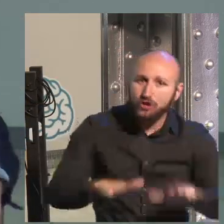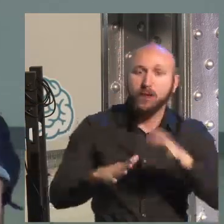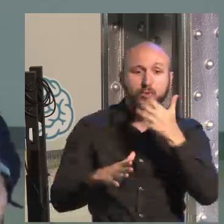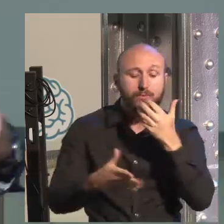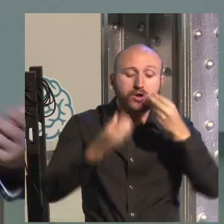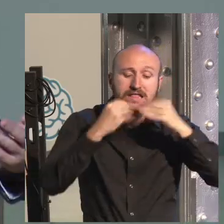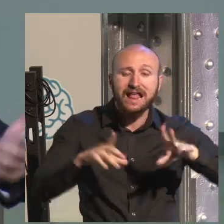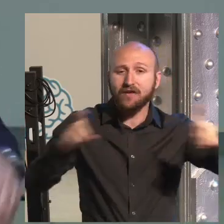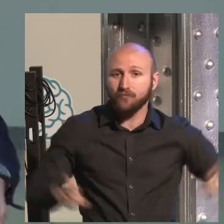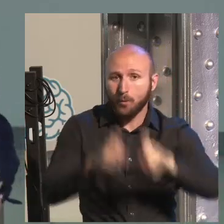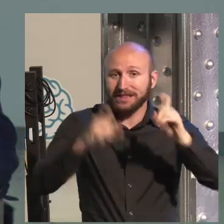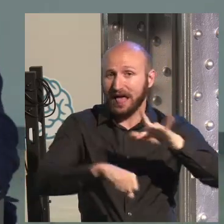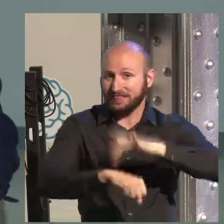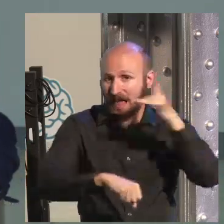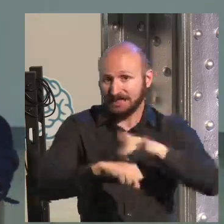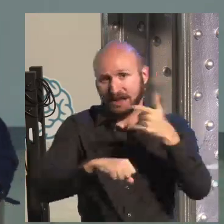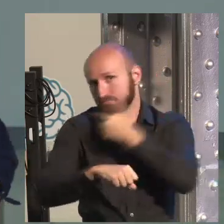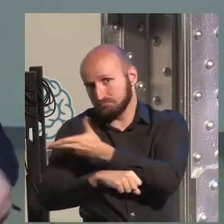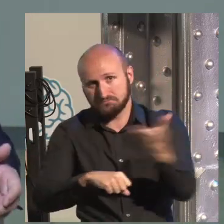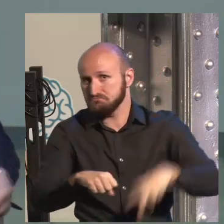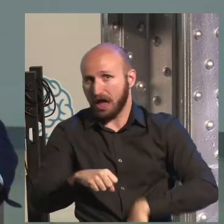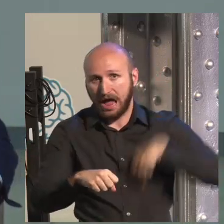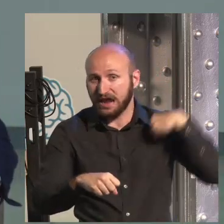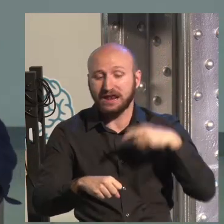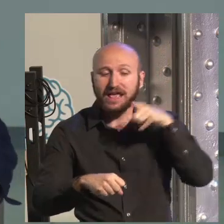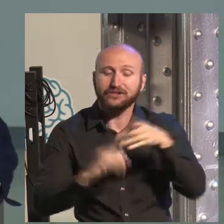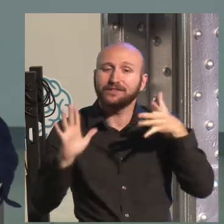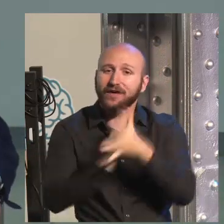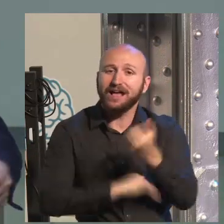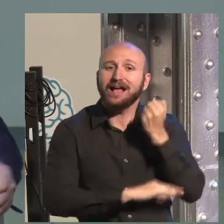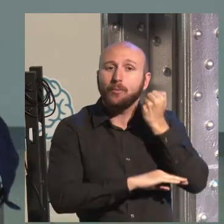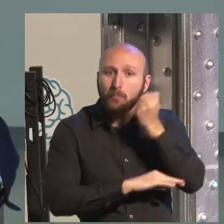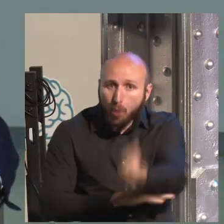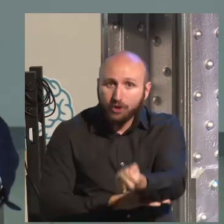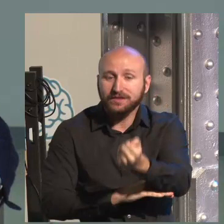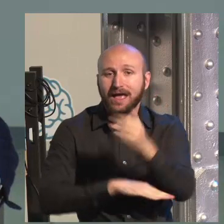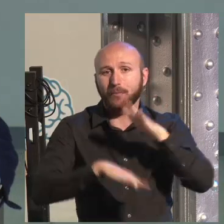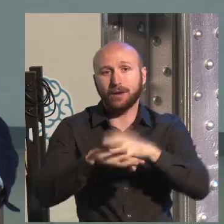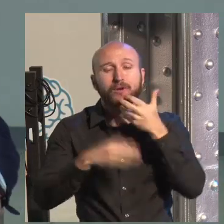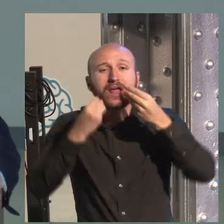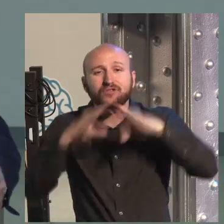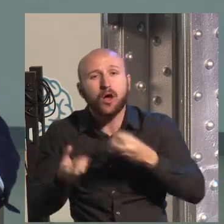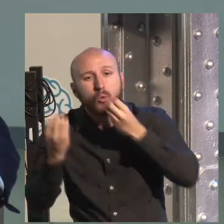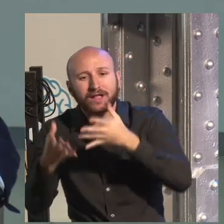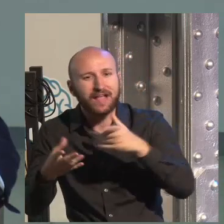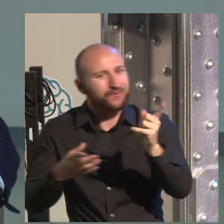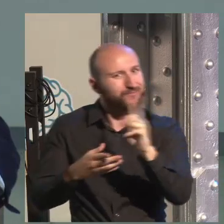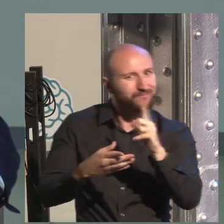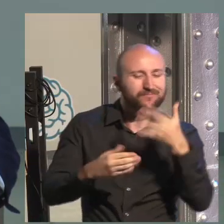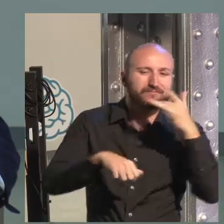las informáticas y digitales en general, ¿no? Que son soportes para contar, para transmitir historias. Es decir, que